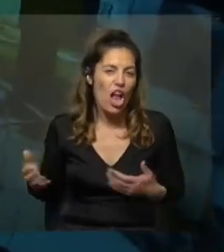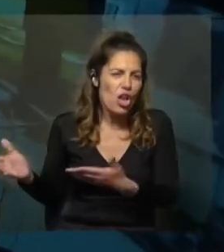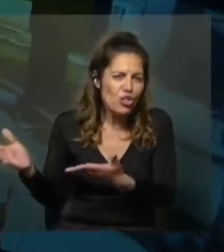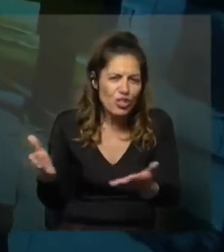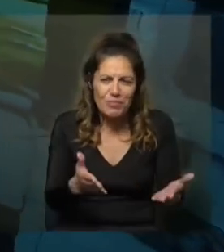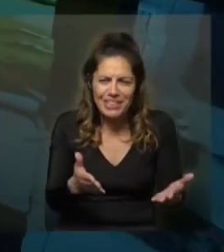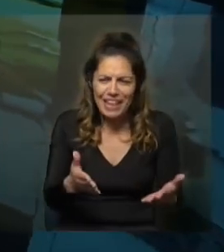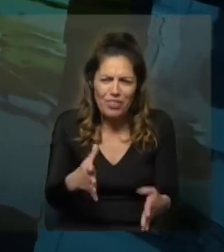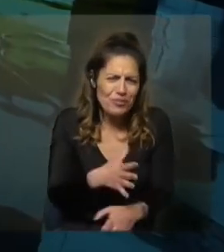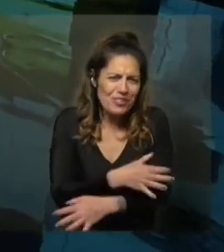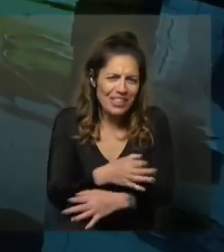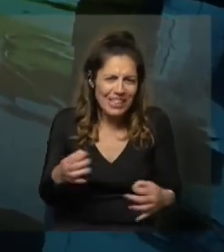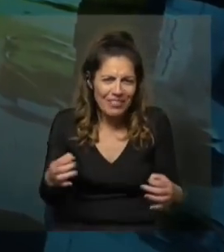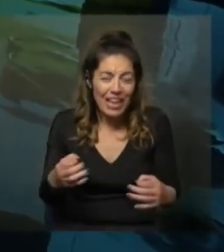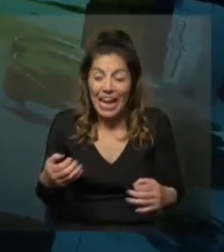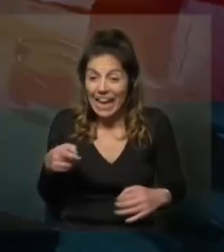era increíble